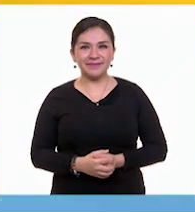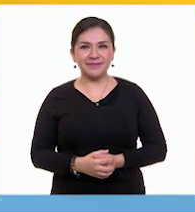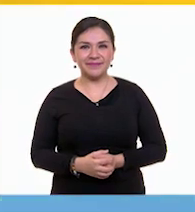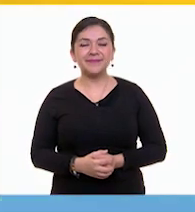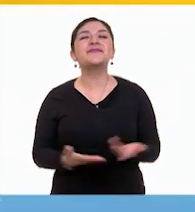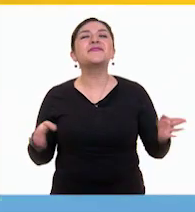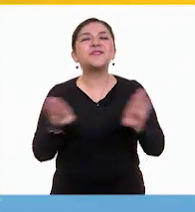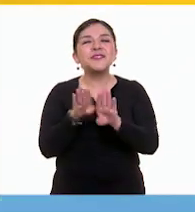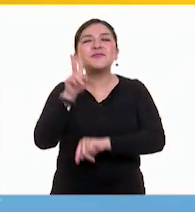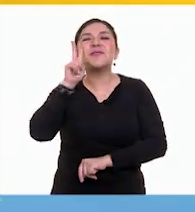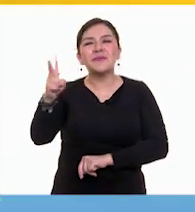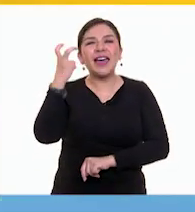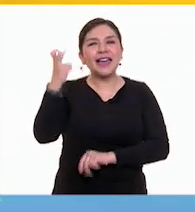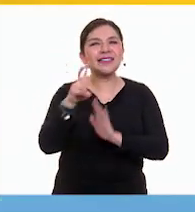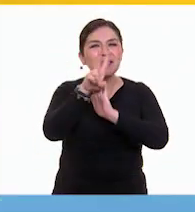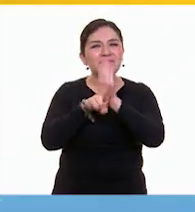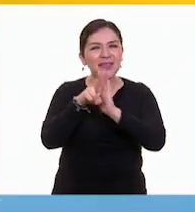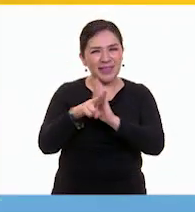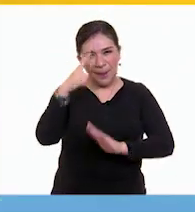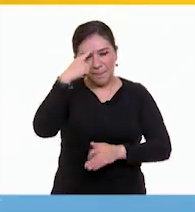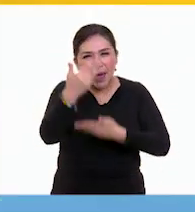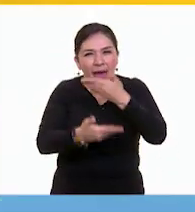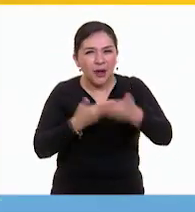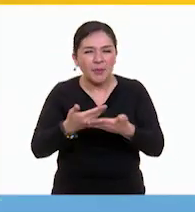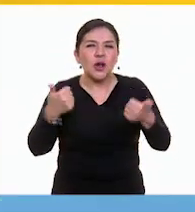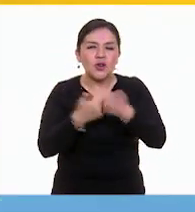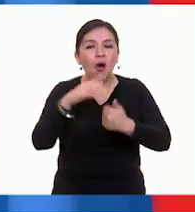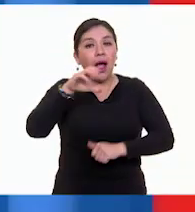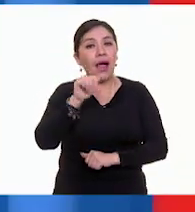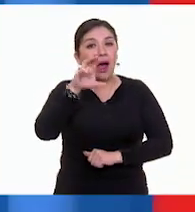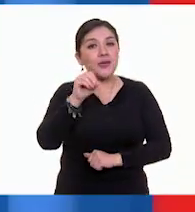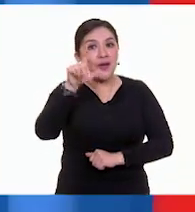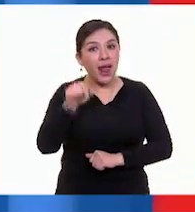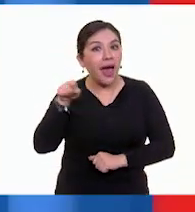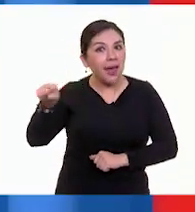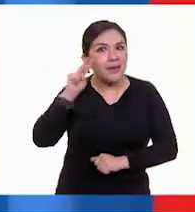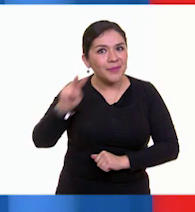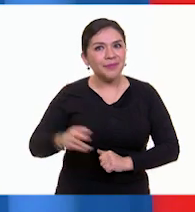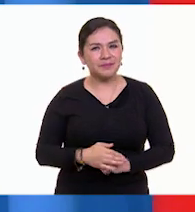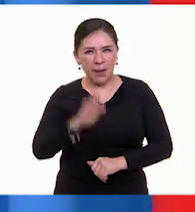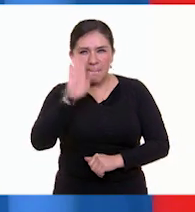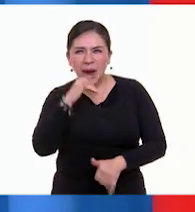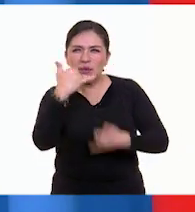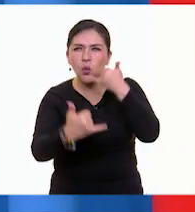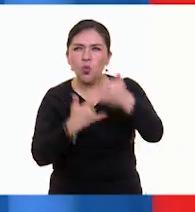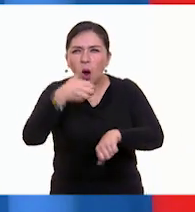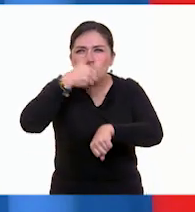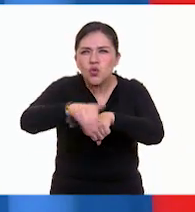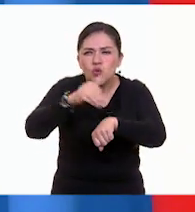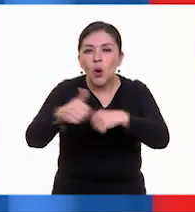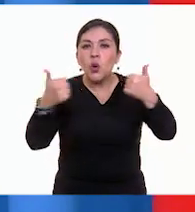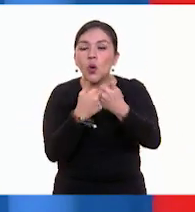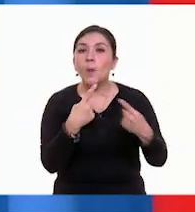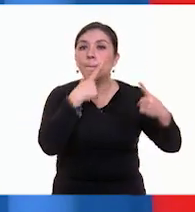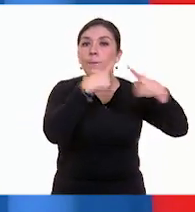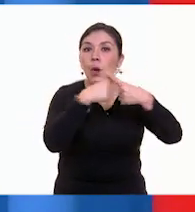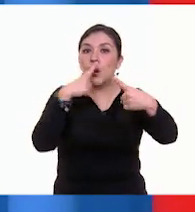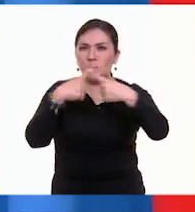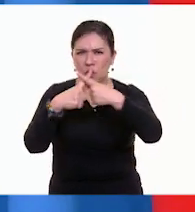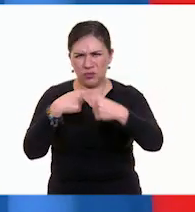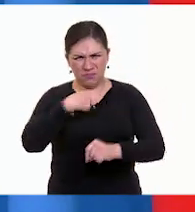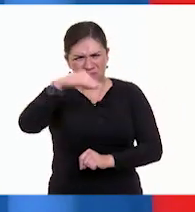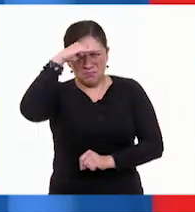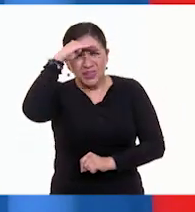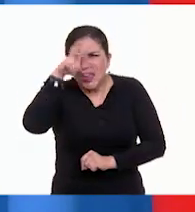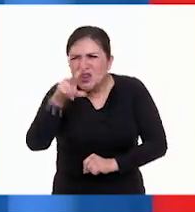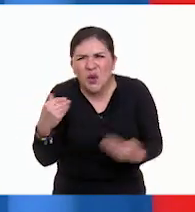¿Qué les pareció la situación que nos comparten Carola y Agustín? Era un juego de números y de multiplicaciones. De repente no